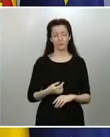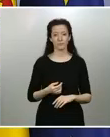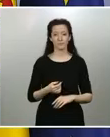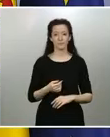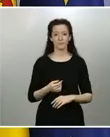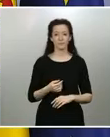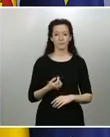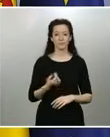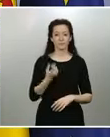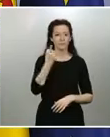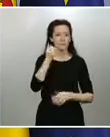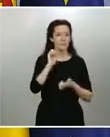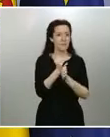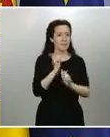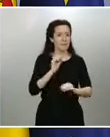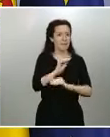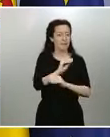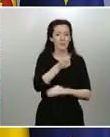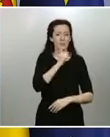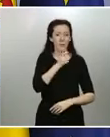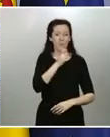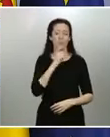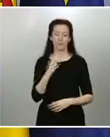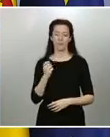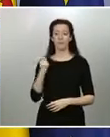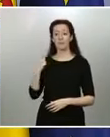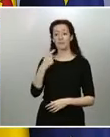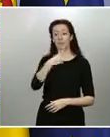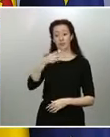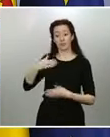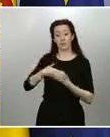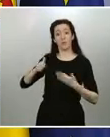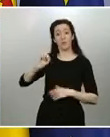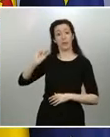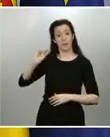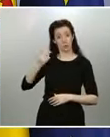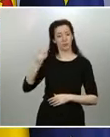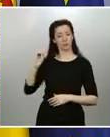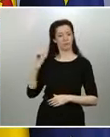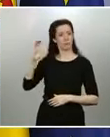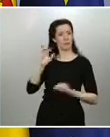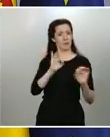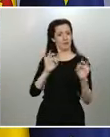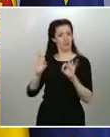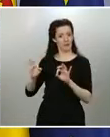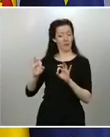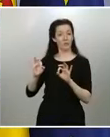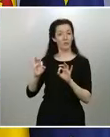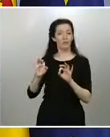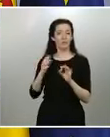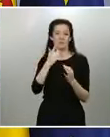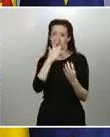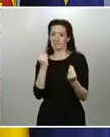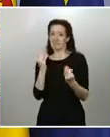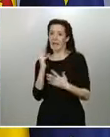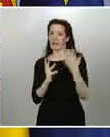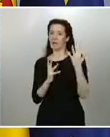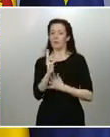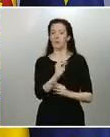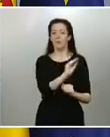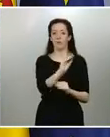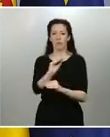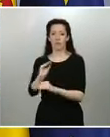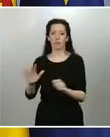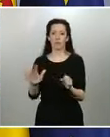en 1.200 millones de euros que estimamos serán suficientes para atender a todos los solicitantes no